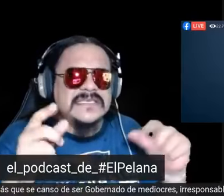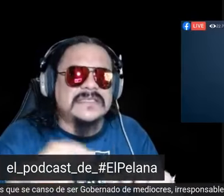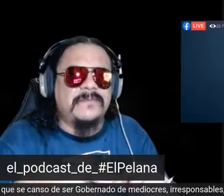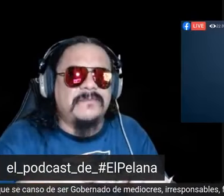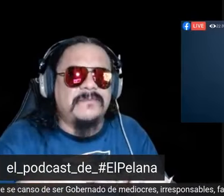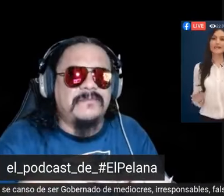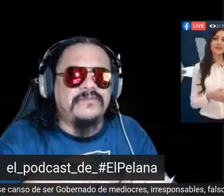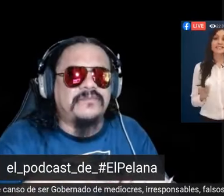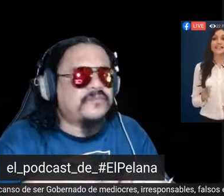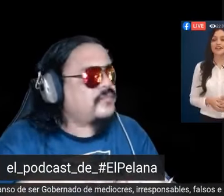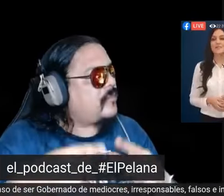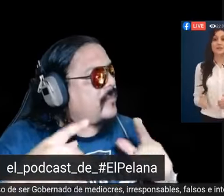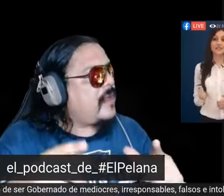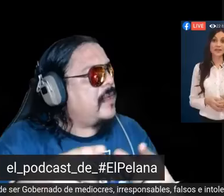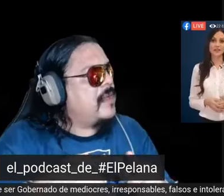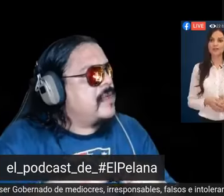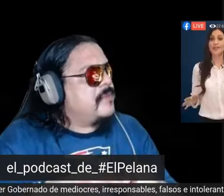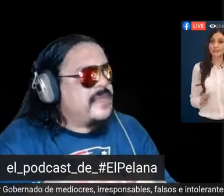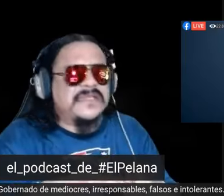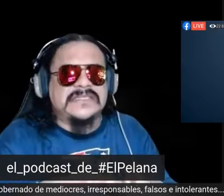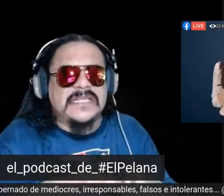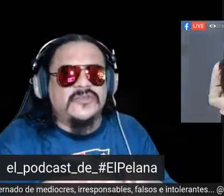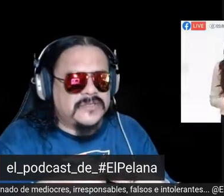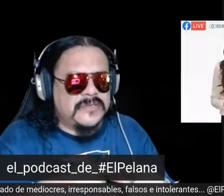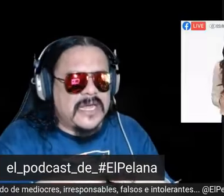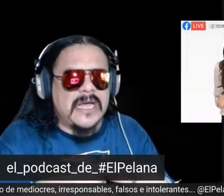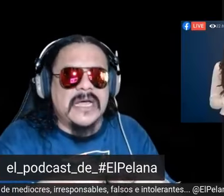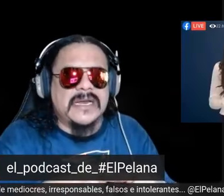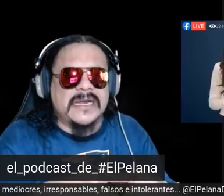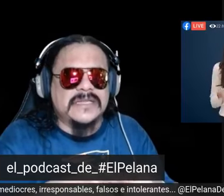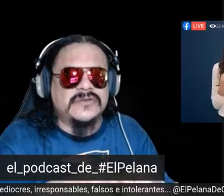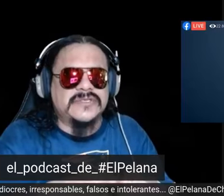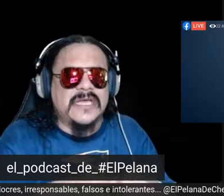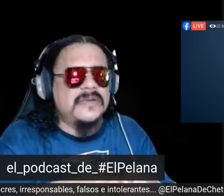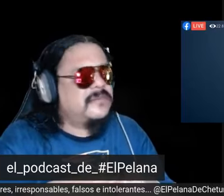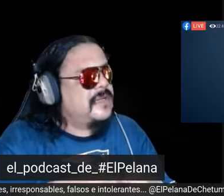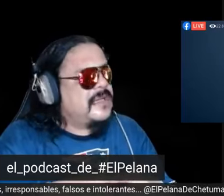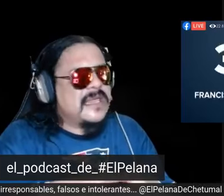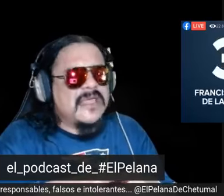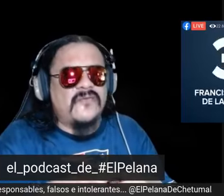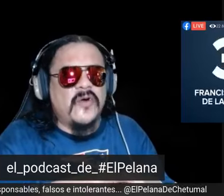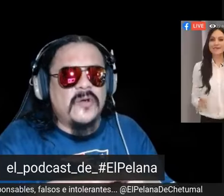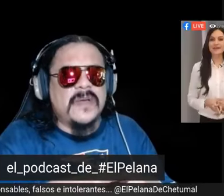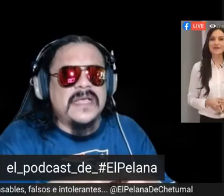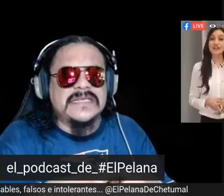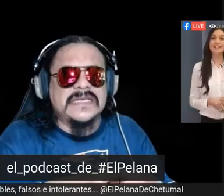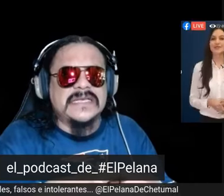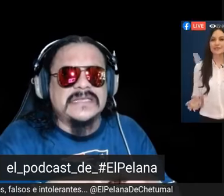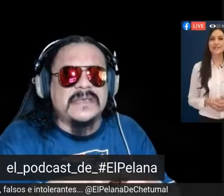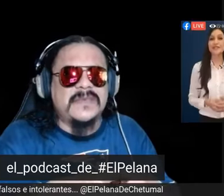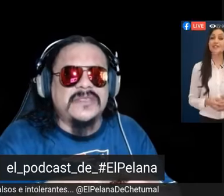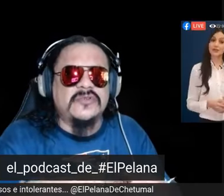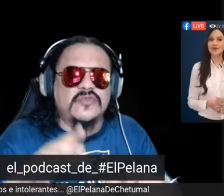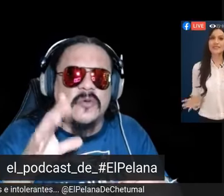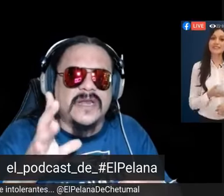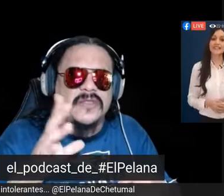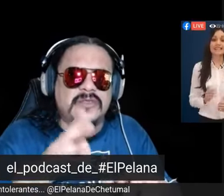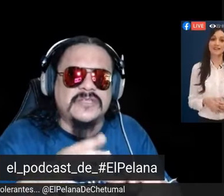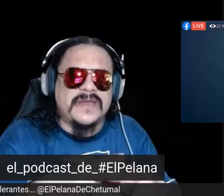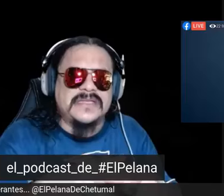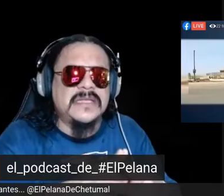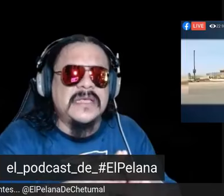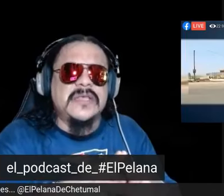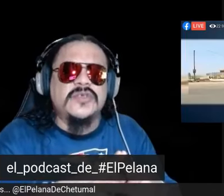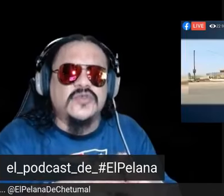existen, mientras tanto México es una red social que informa exactamente a los gobernadores panistas de lo